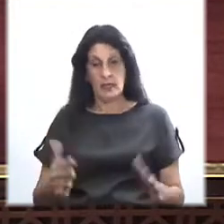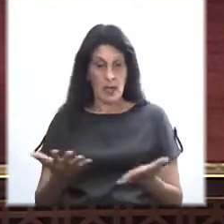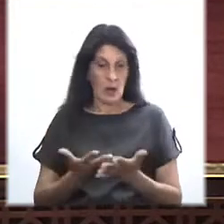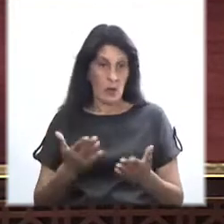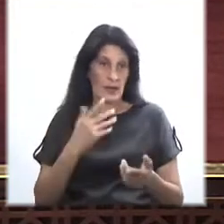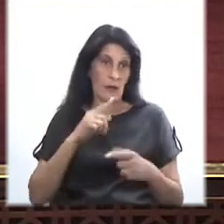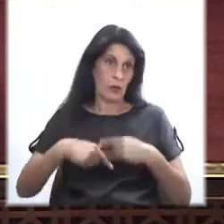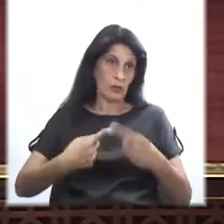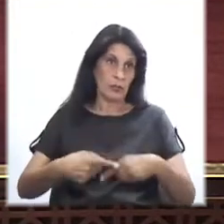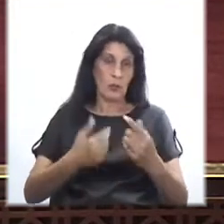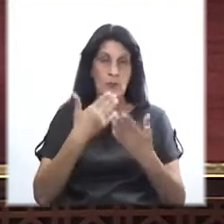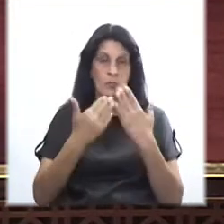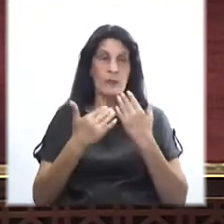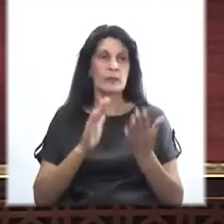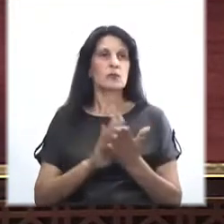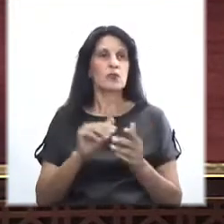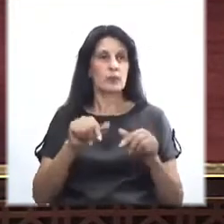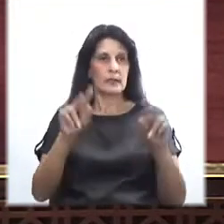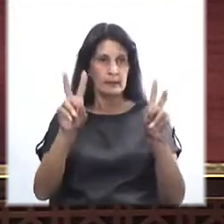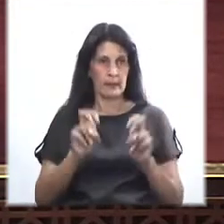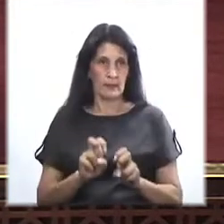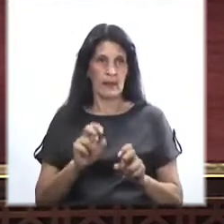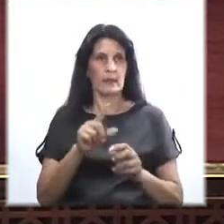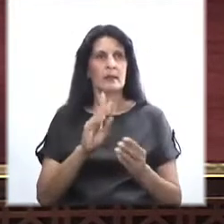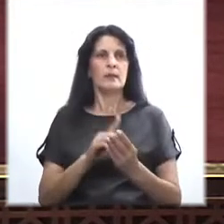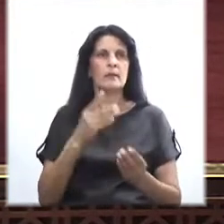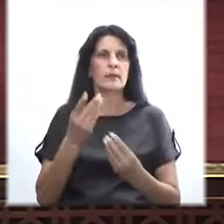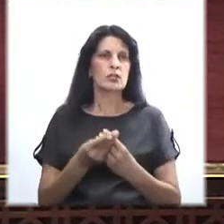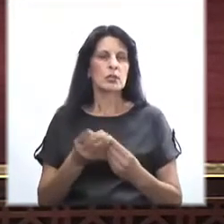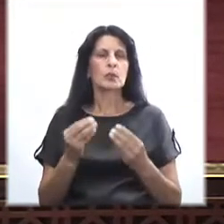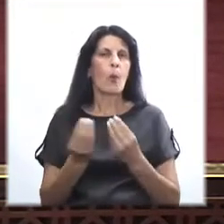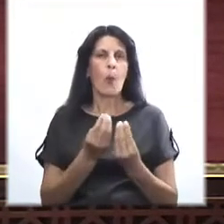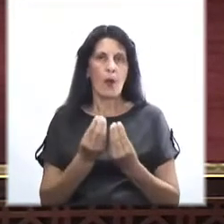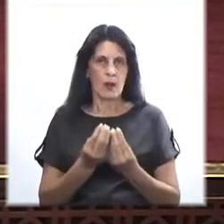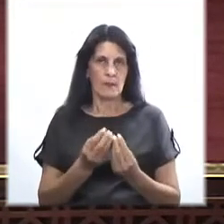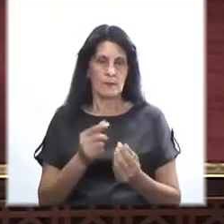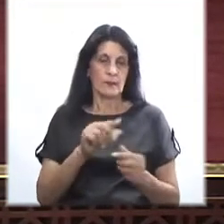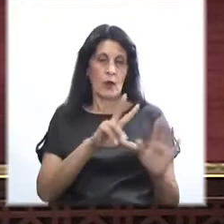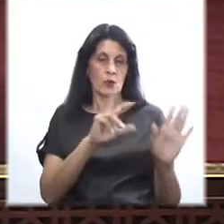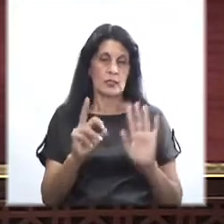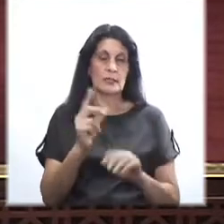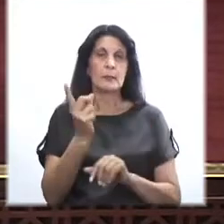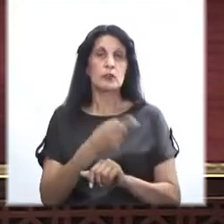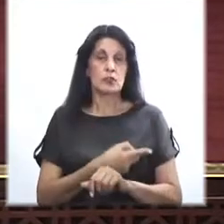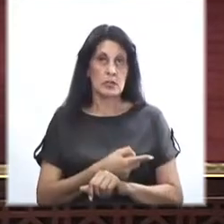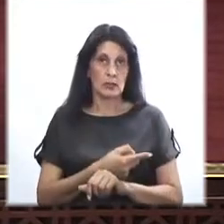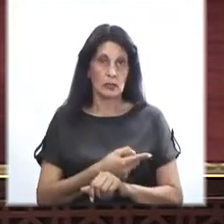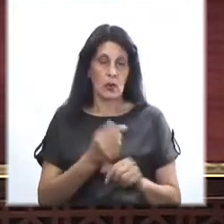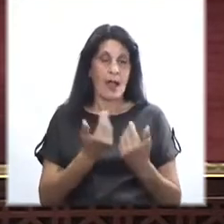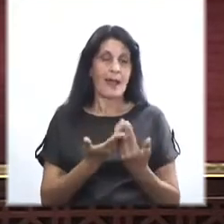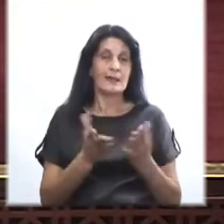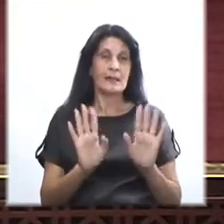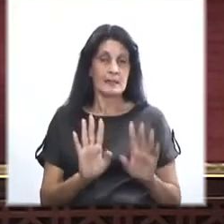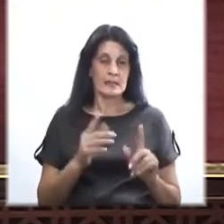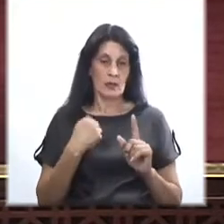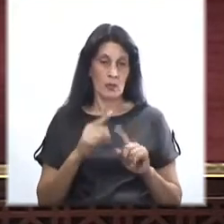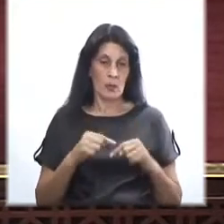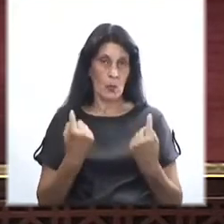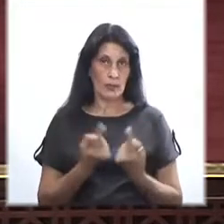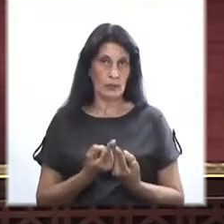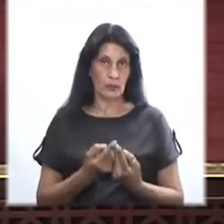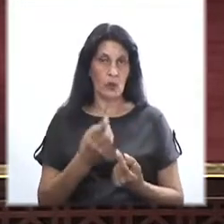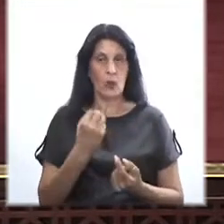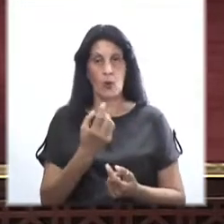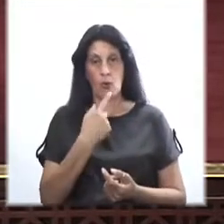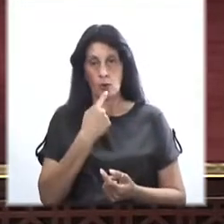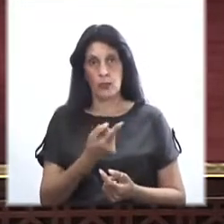tema. Ahora, de este proyecto, el cual un 80% a la iniciativa nuestra, y esto lo digo como